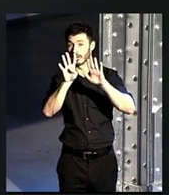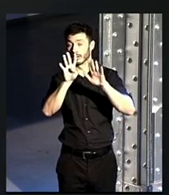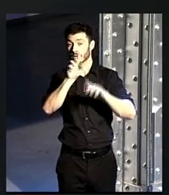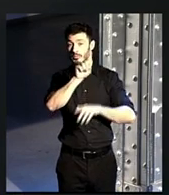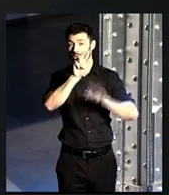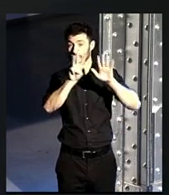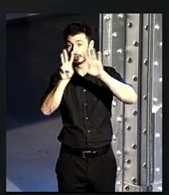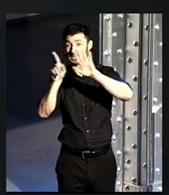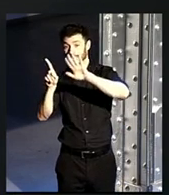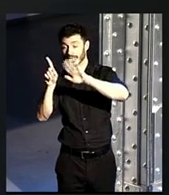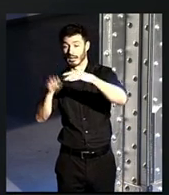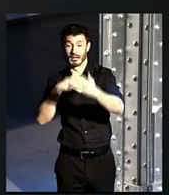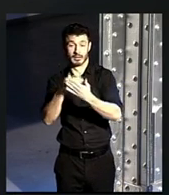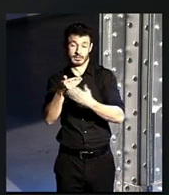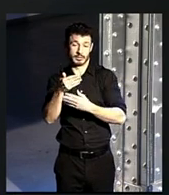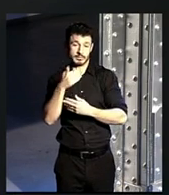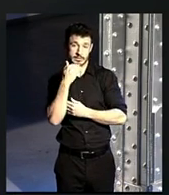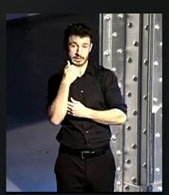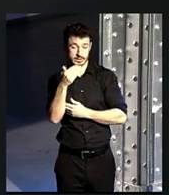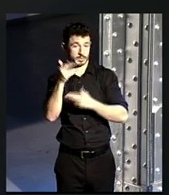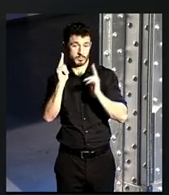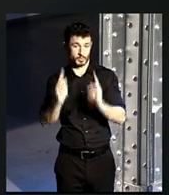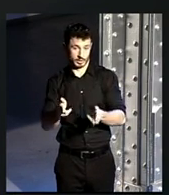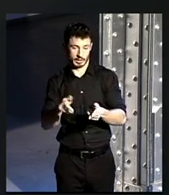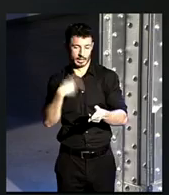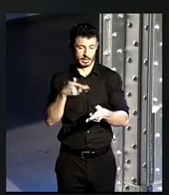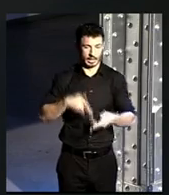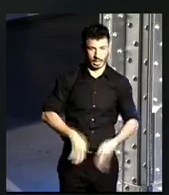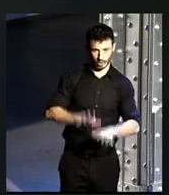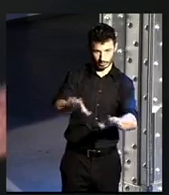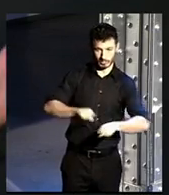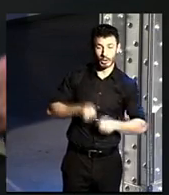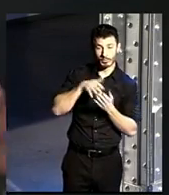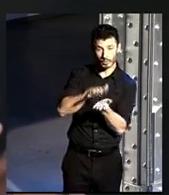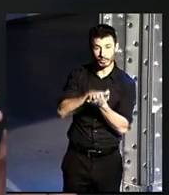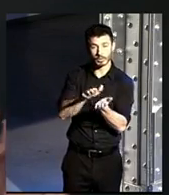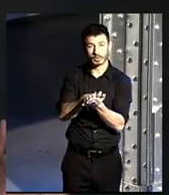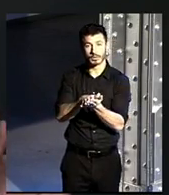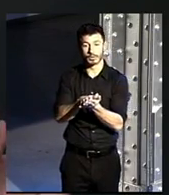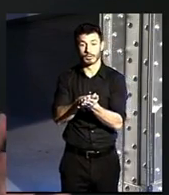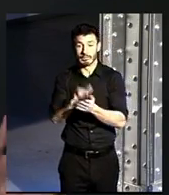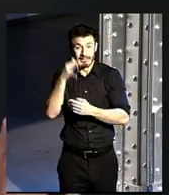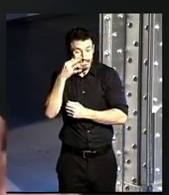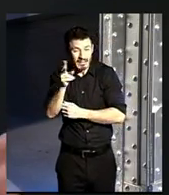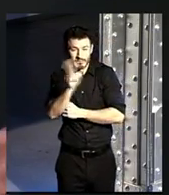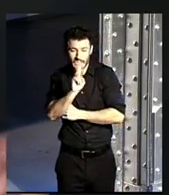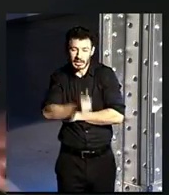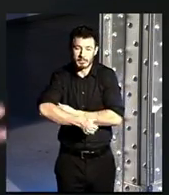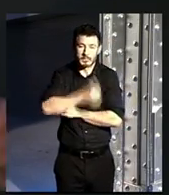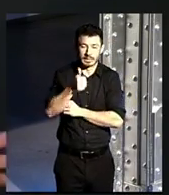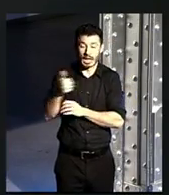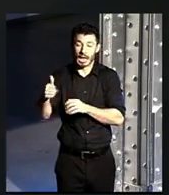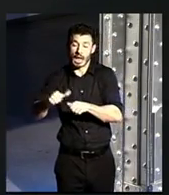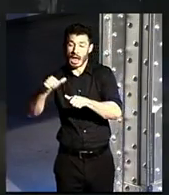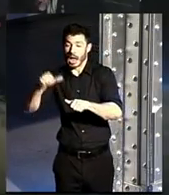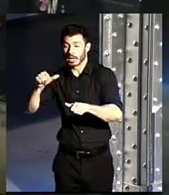los póstumos, que publicados todos por el hijo, son más de Verne que los anteriores, que son